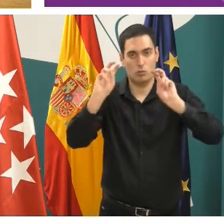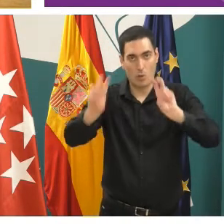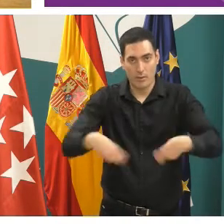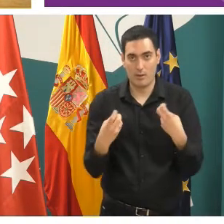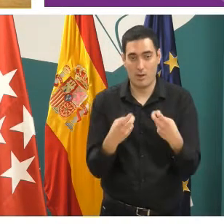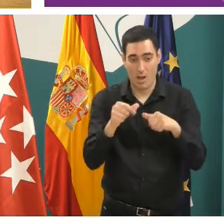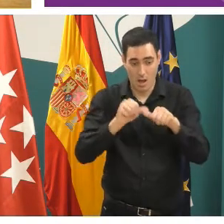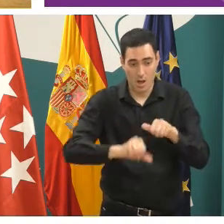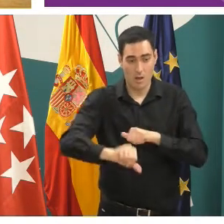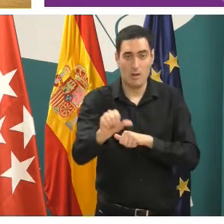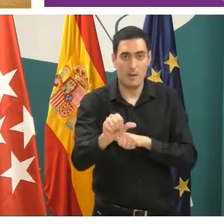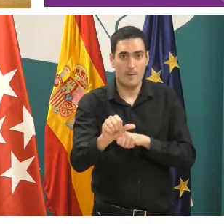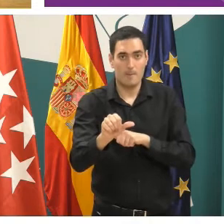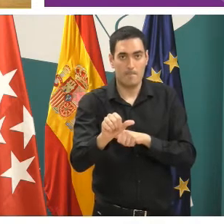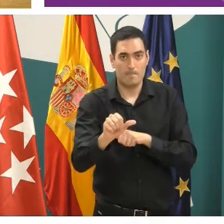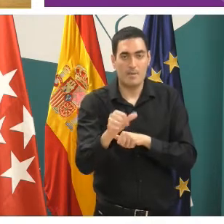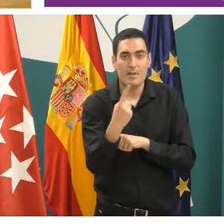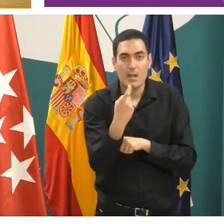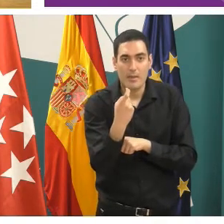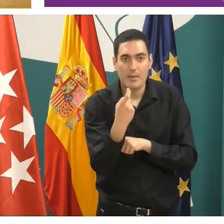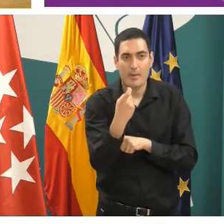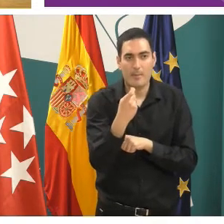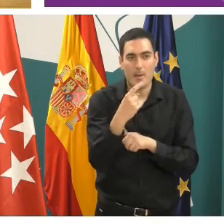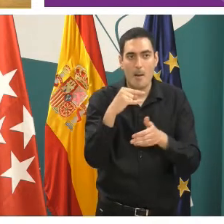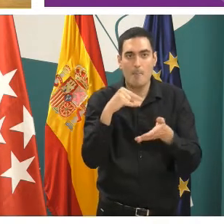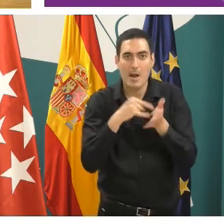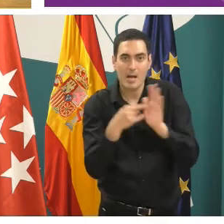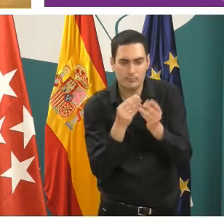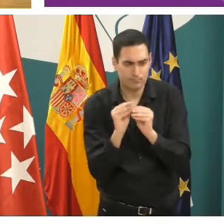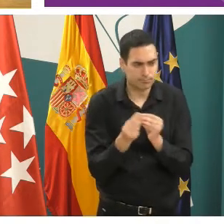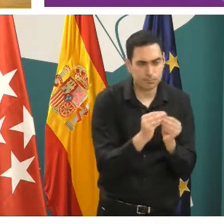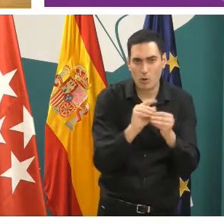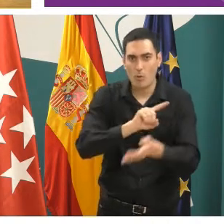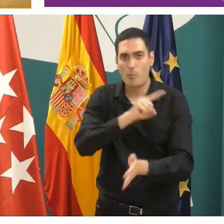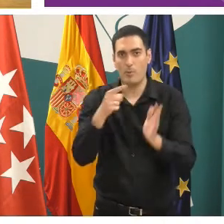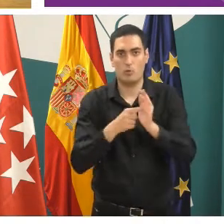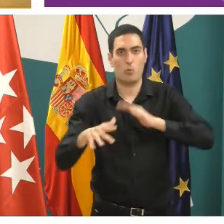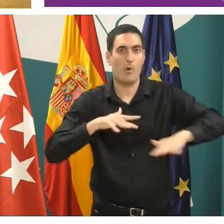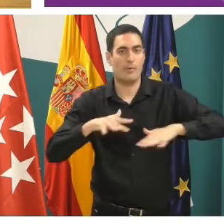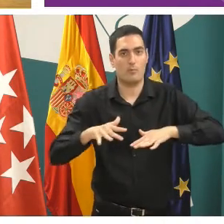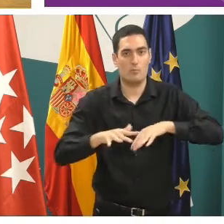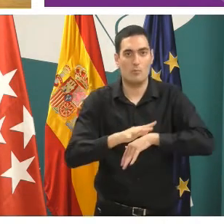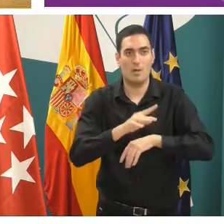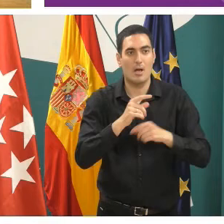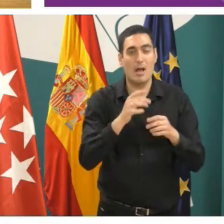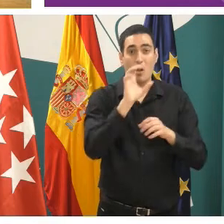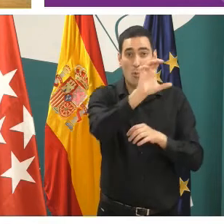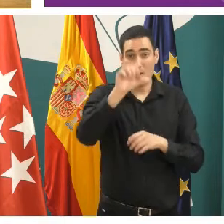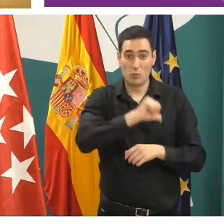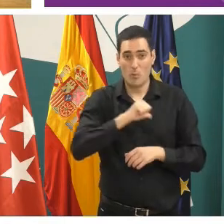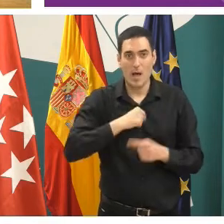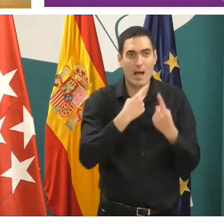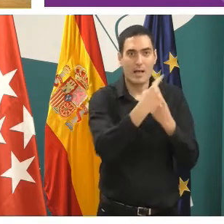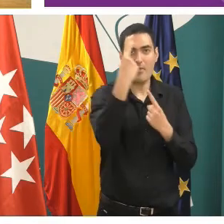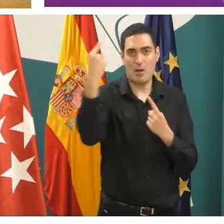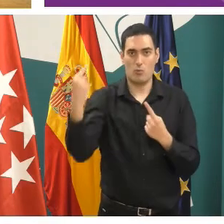desde ahí, desde la Estrategia Nacional, nace la necesidad de hacer planes también integrales, planes de actuación por cada una de las comunidades, que